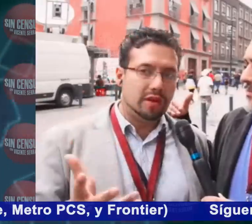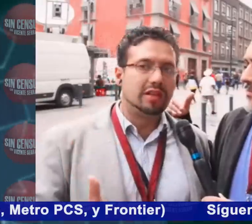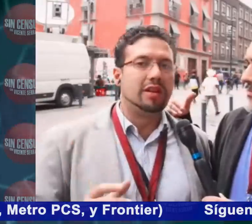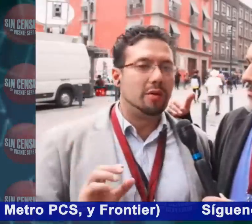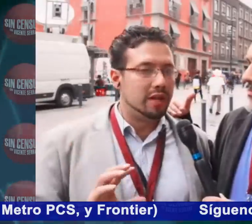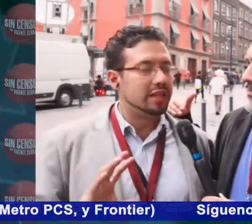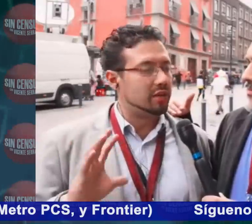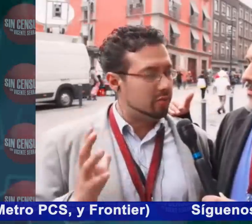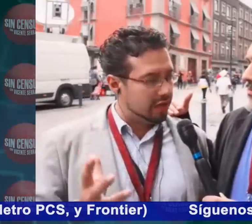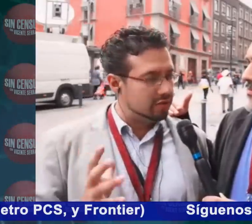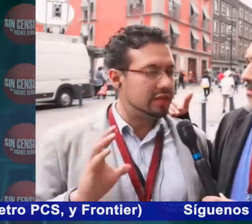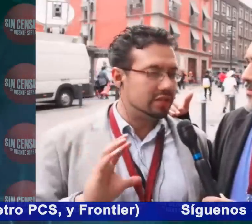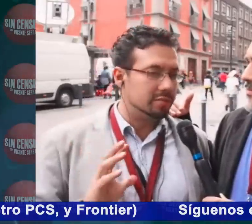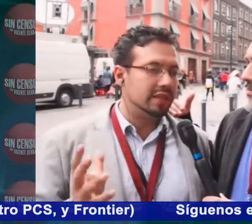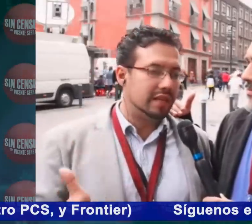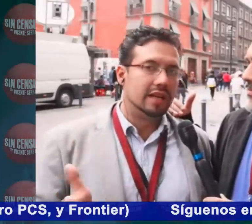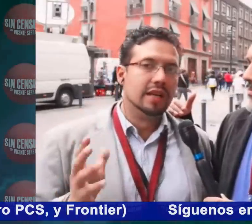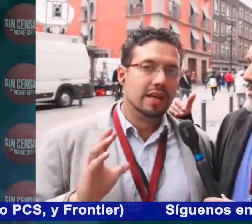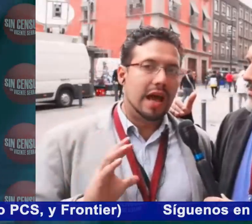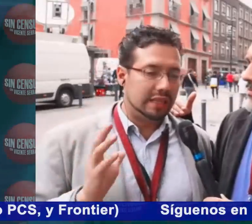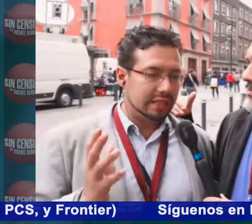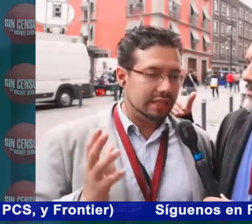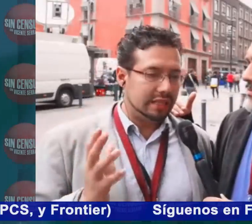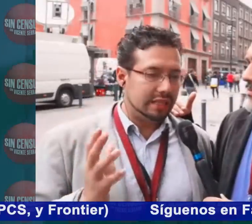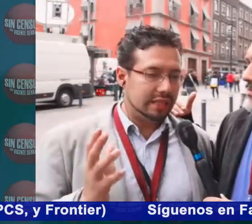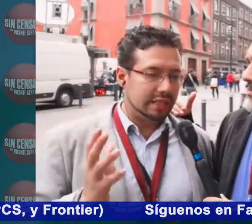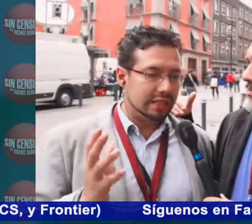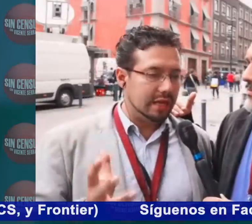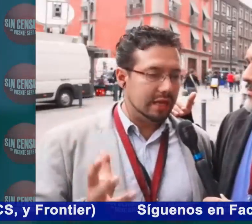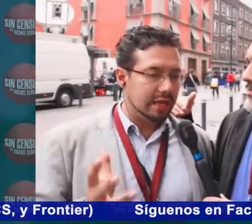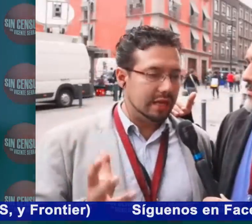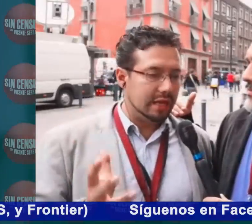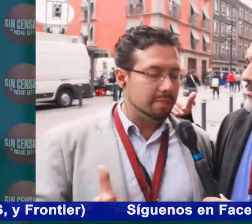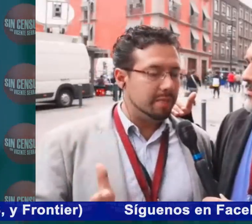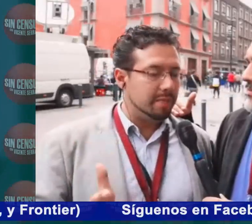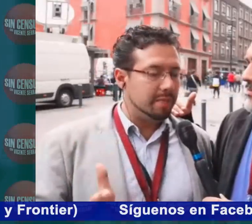dio un poquito la vuelta, como que no se quiso meter al tema